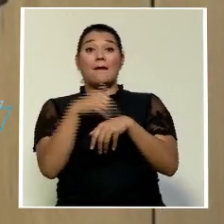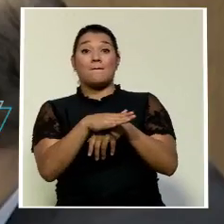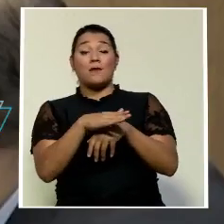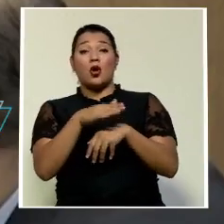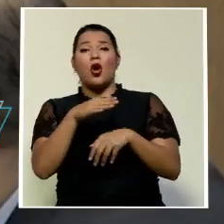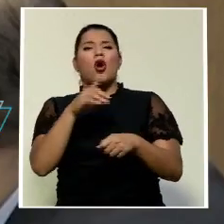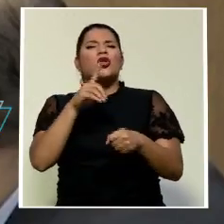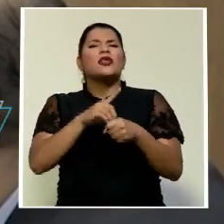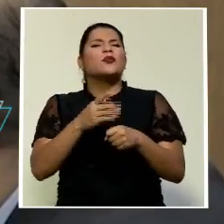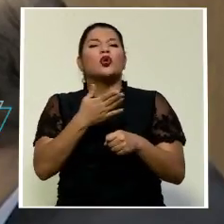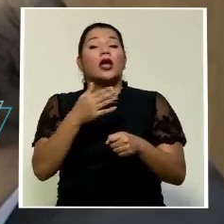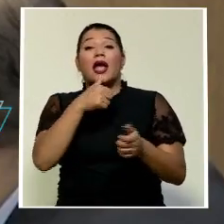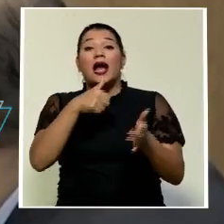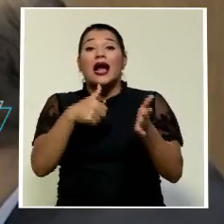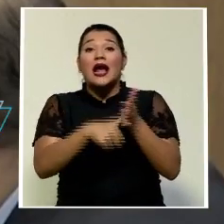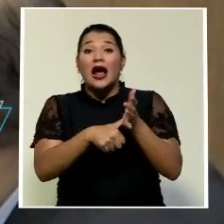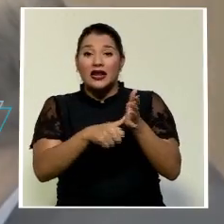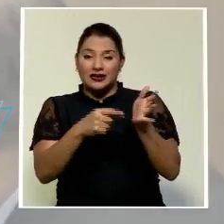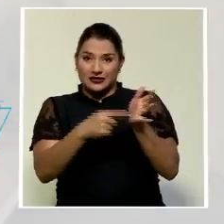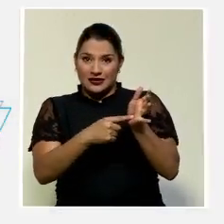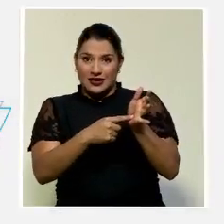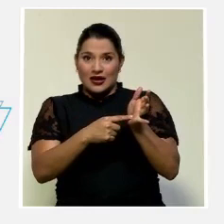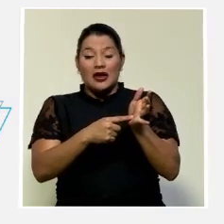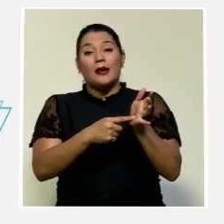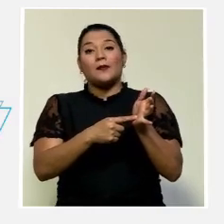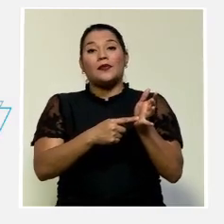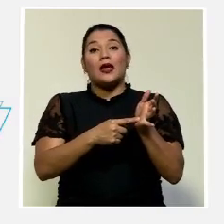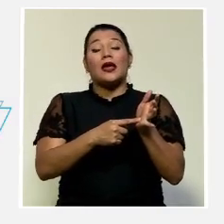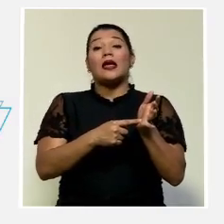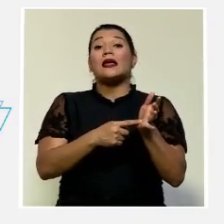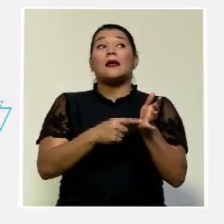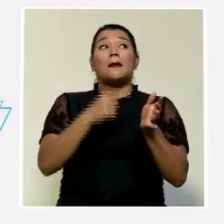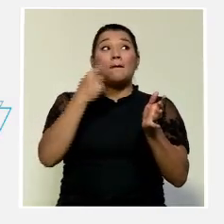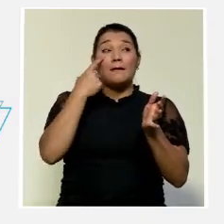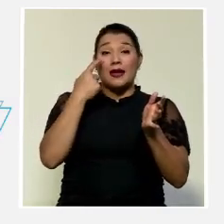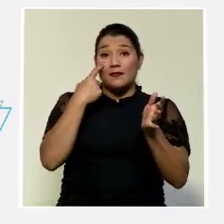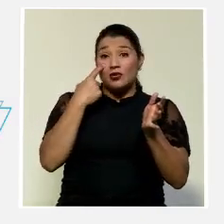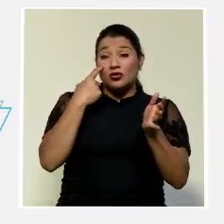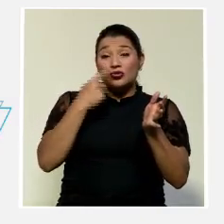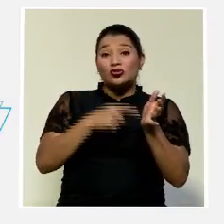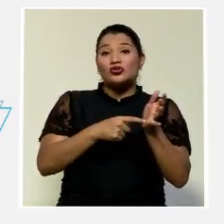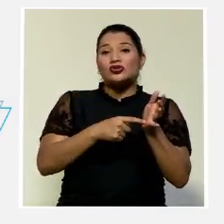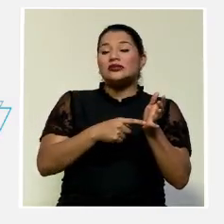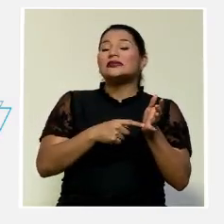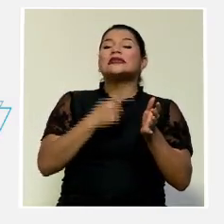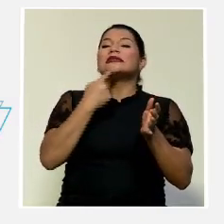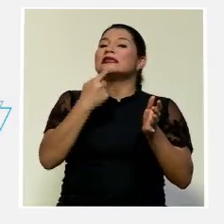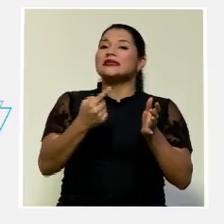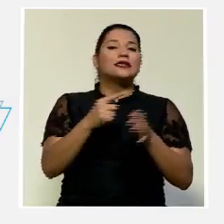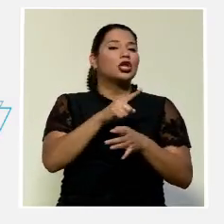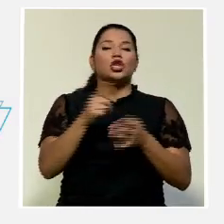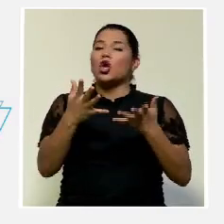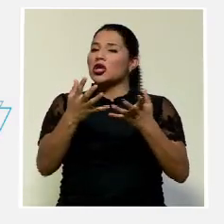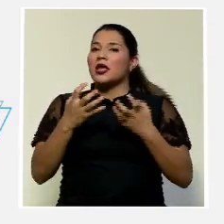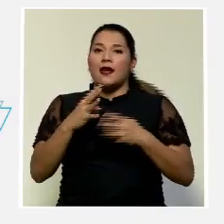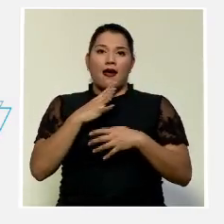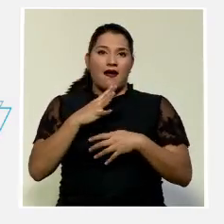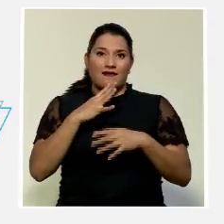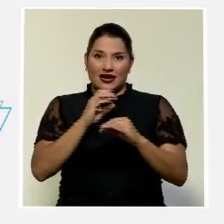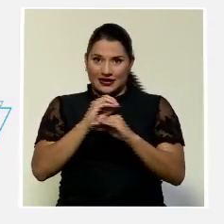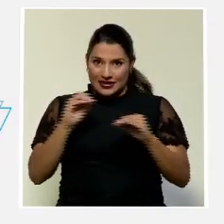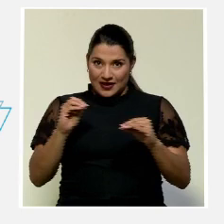diputados fue una nota verbal que vemos en pantalla donde indican que se abstendrían de declarar. En